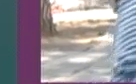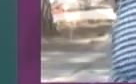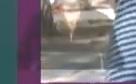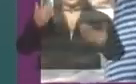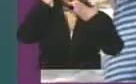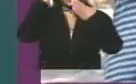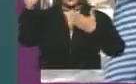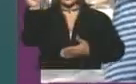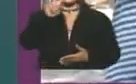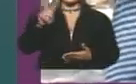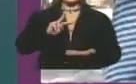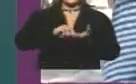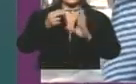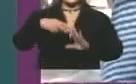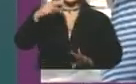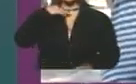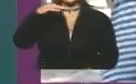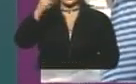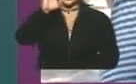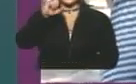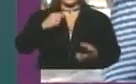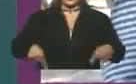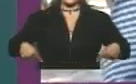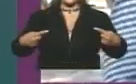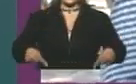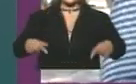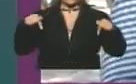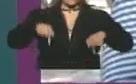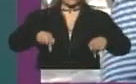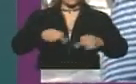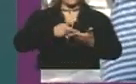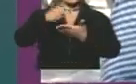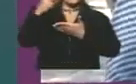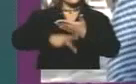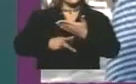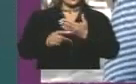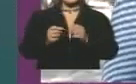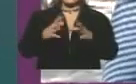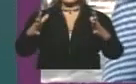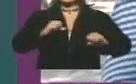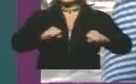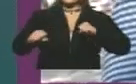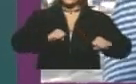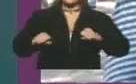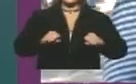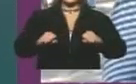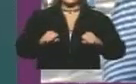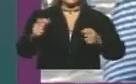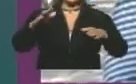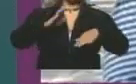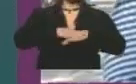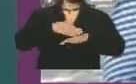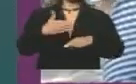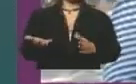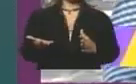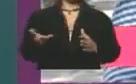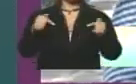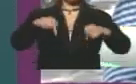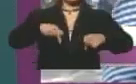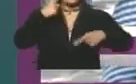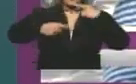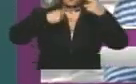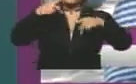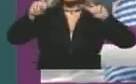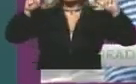Hola Venezuela, yo soy Eduardo Guerrero. Hoy tenemos un programa bastante movido. ¿Por qué? Que vamos a